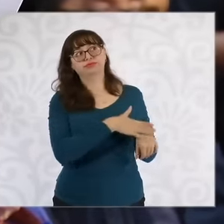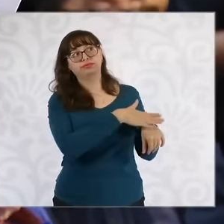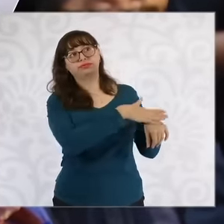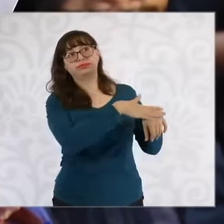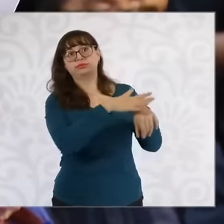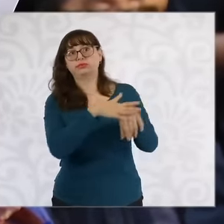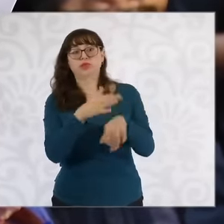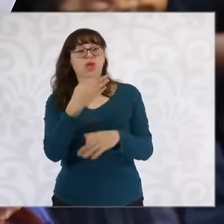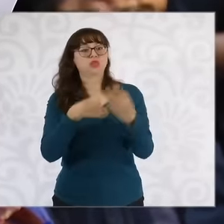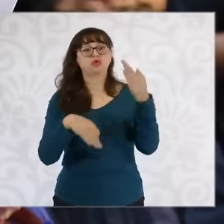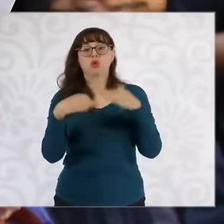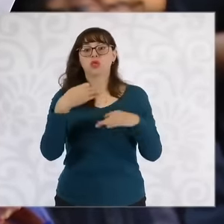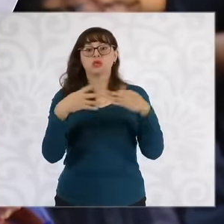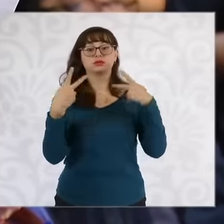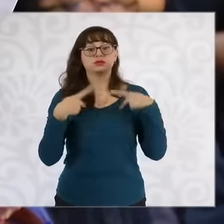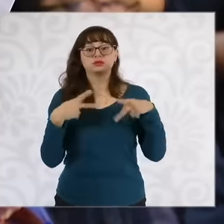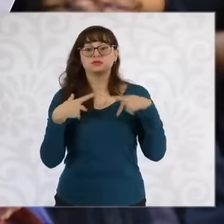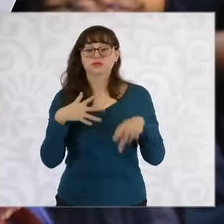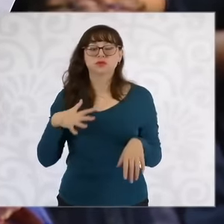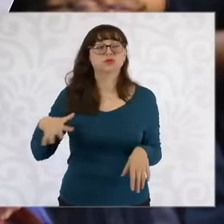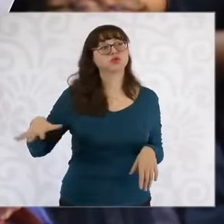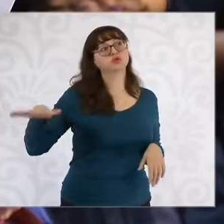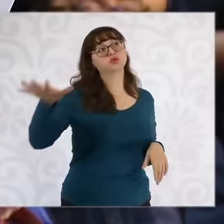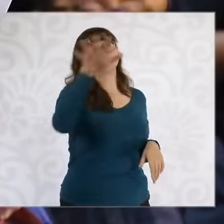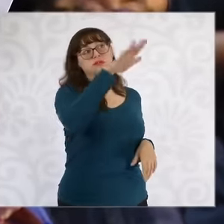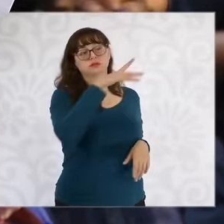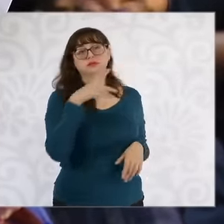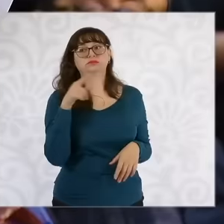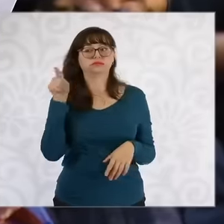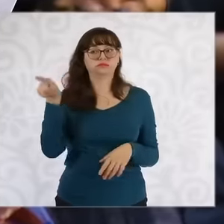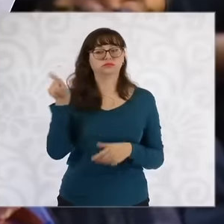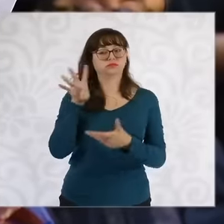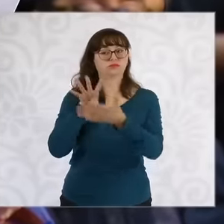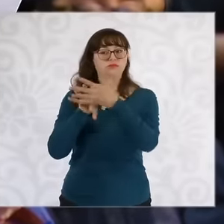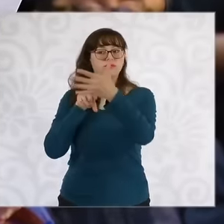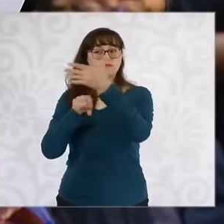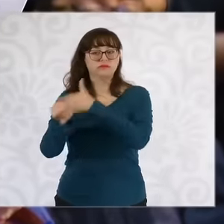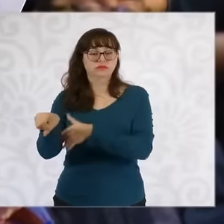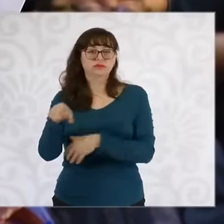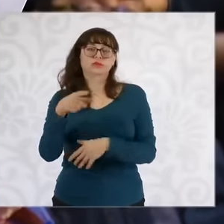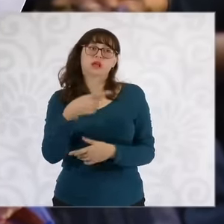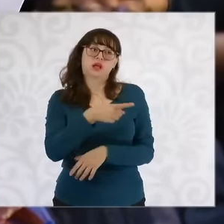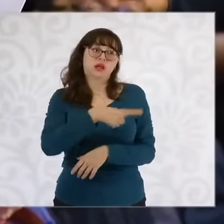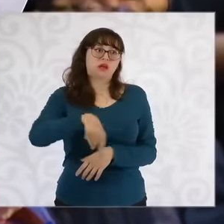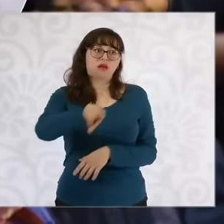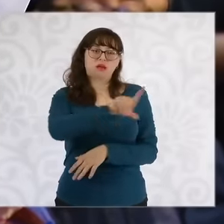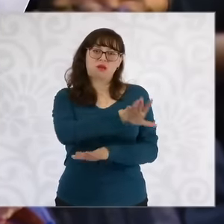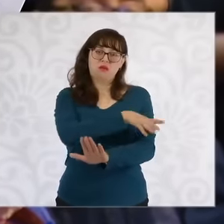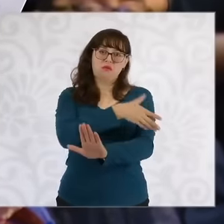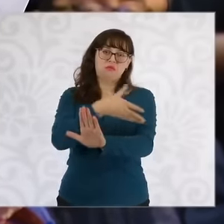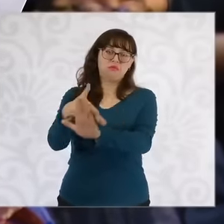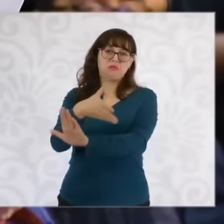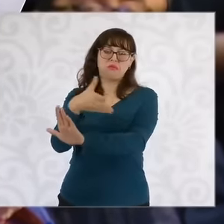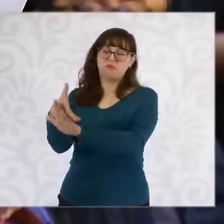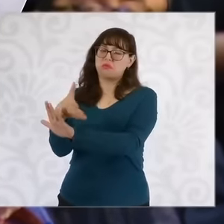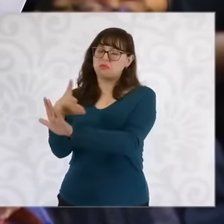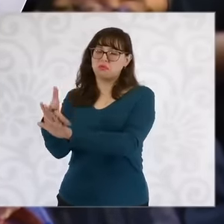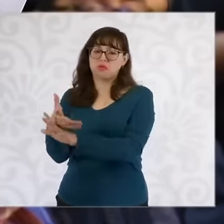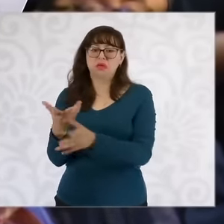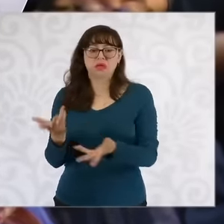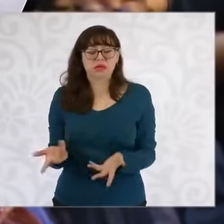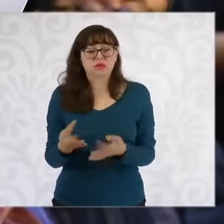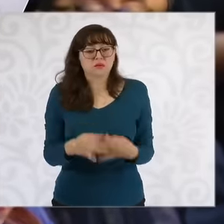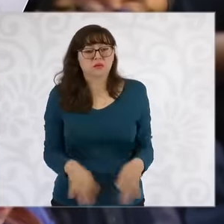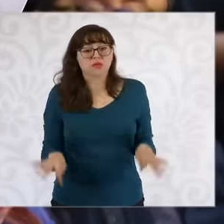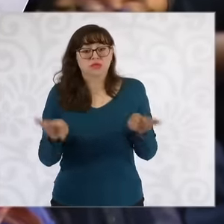general se entere de la exigencia de libertad a los presos políticos en México, y por ello el